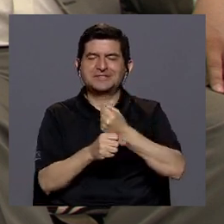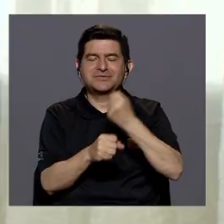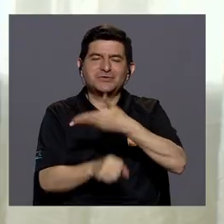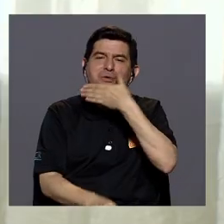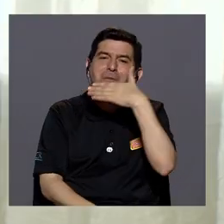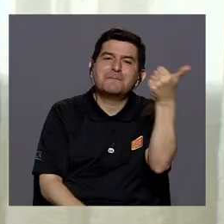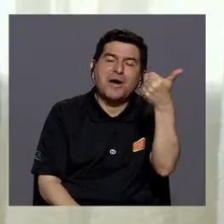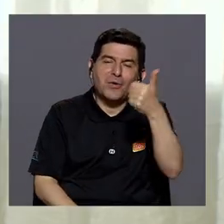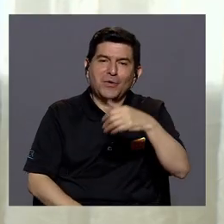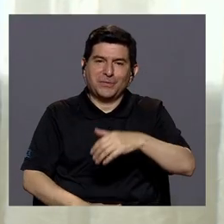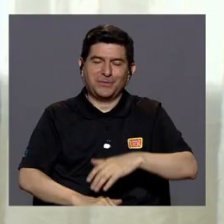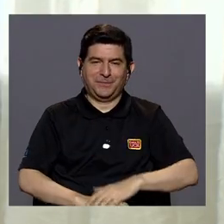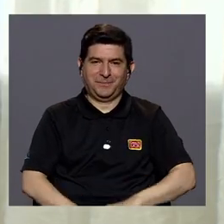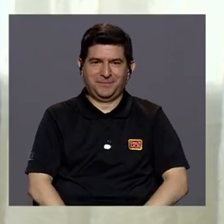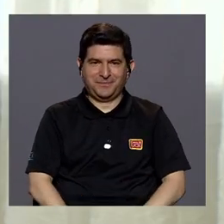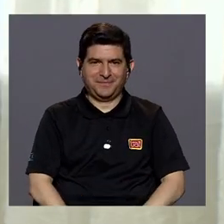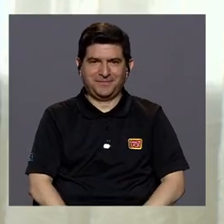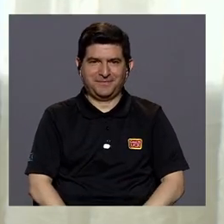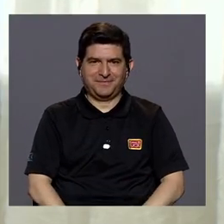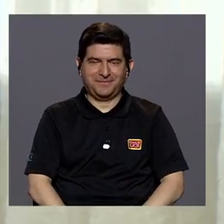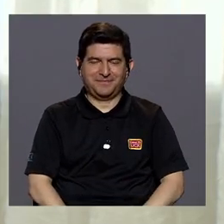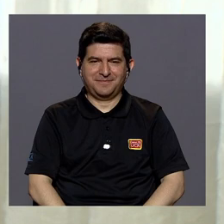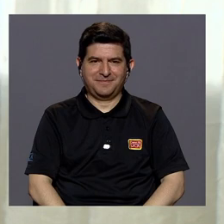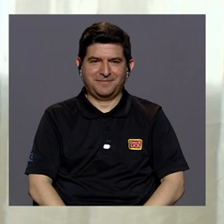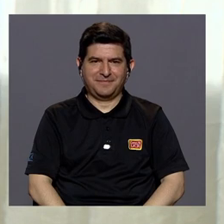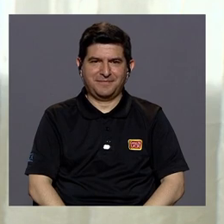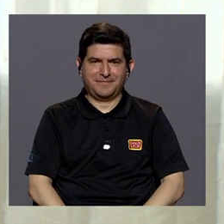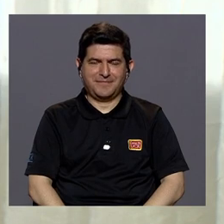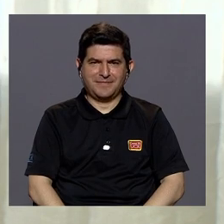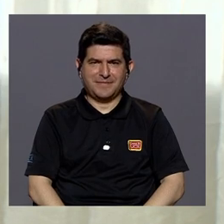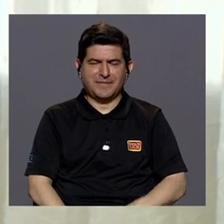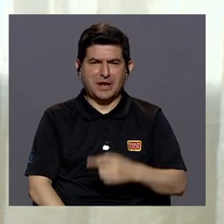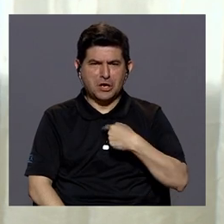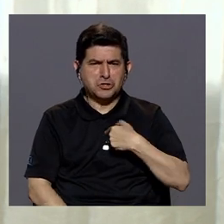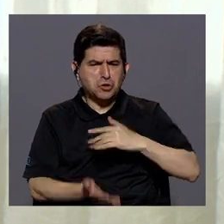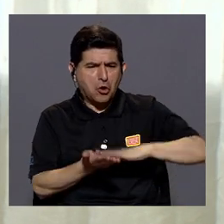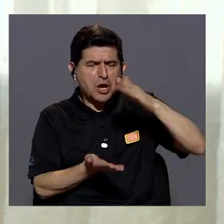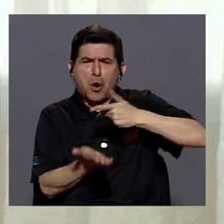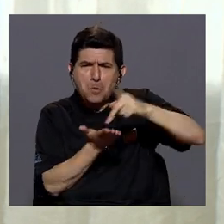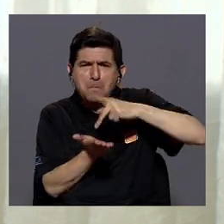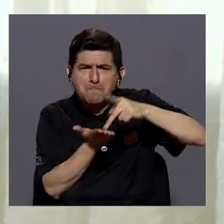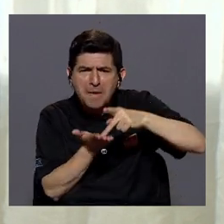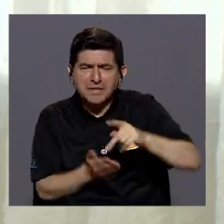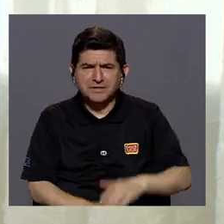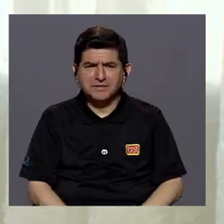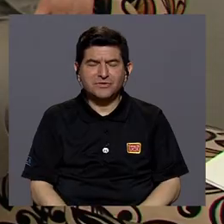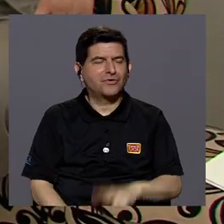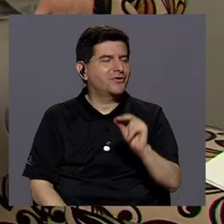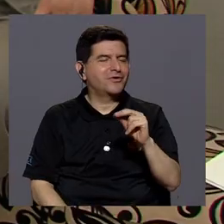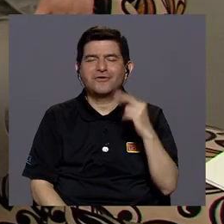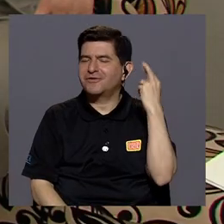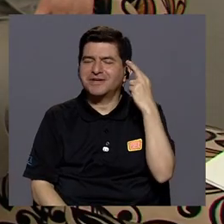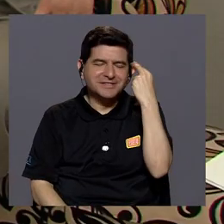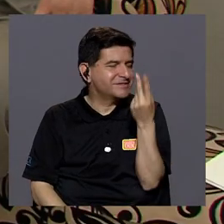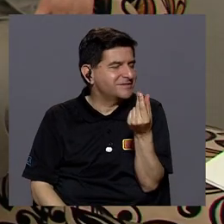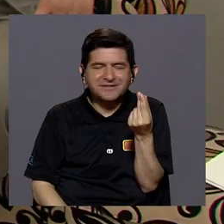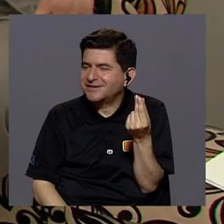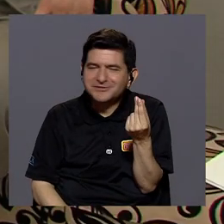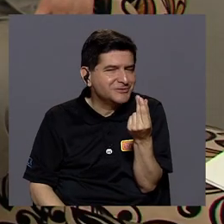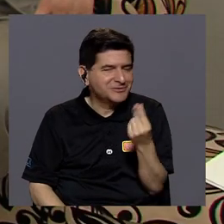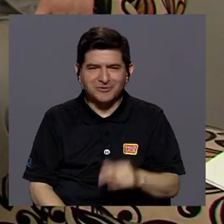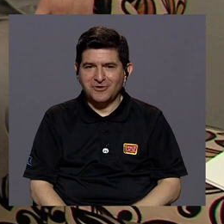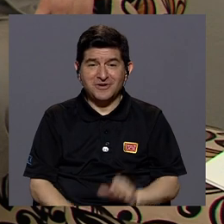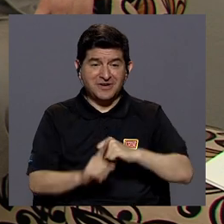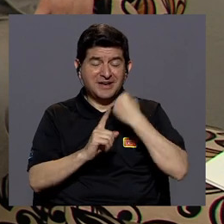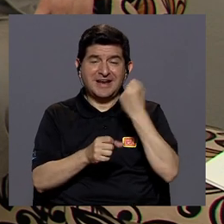mejores. Y no, pero yo le aumento el sueldo. No, pero no es que no es por plata, le digo, es porque las